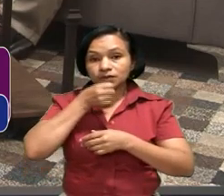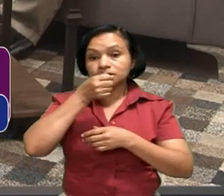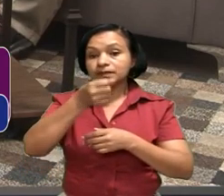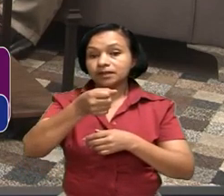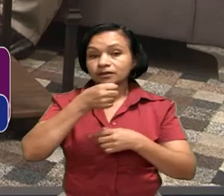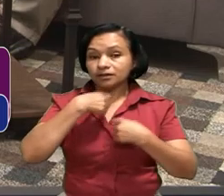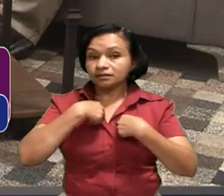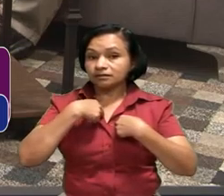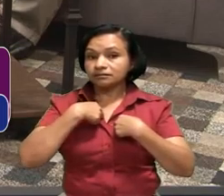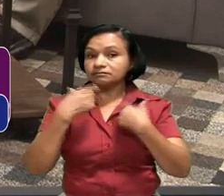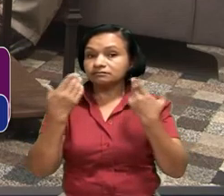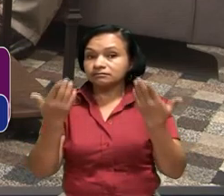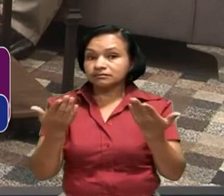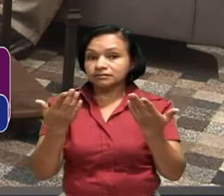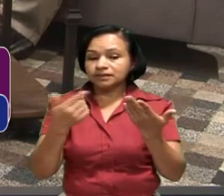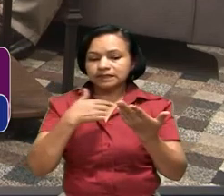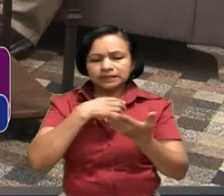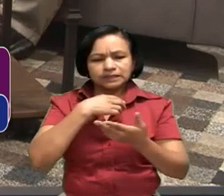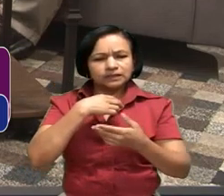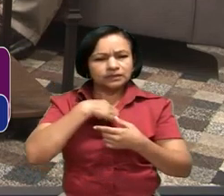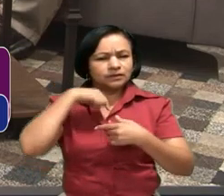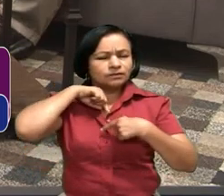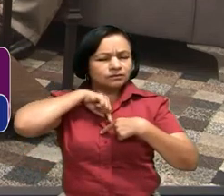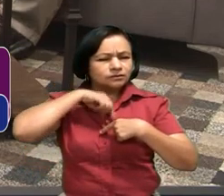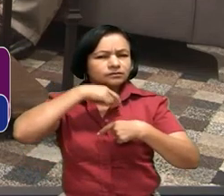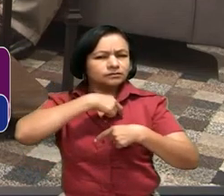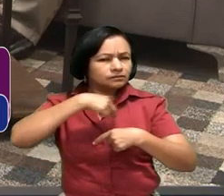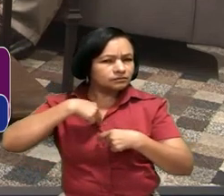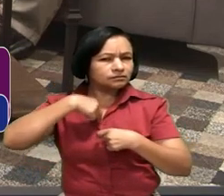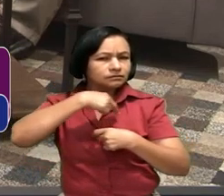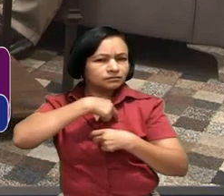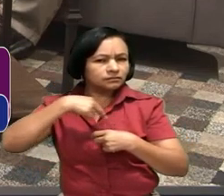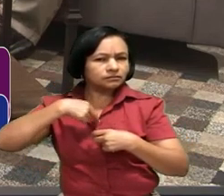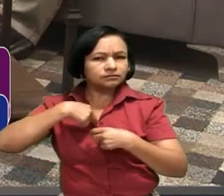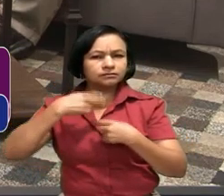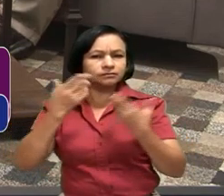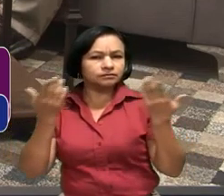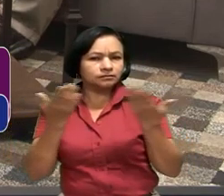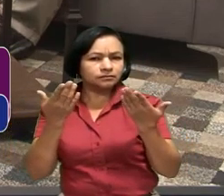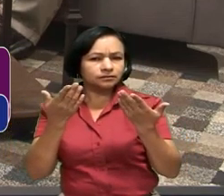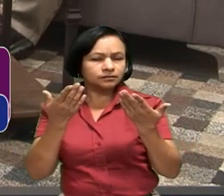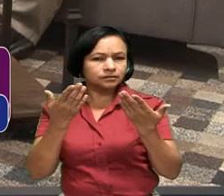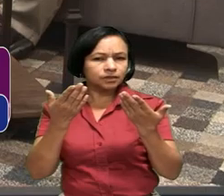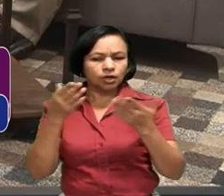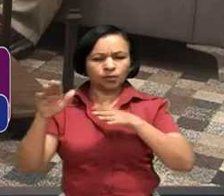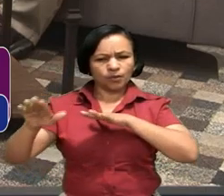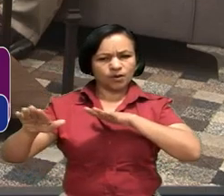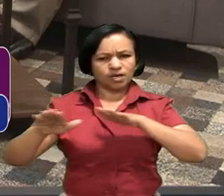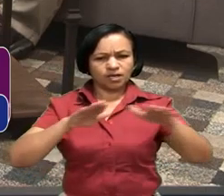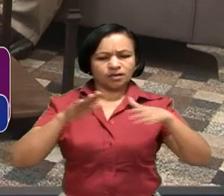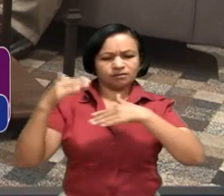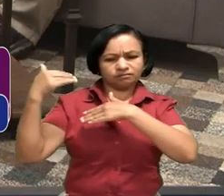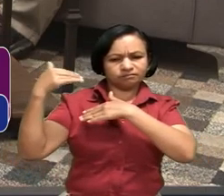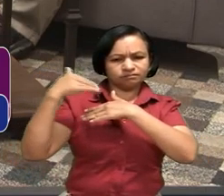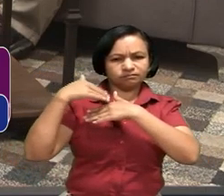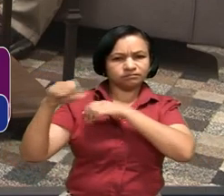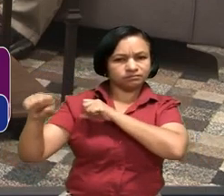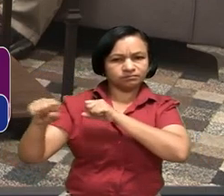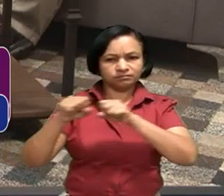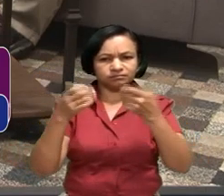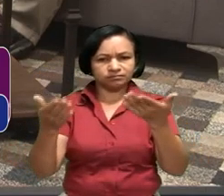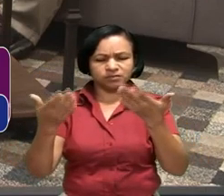o nos hemos construido los periodistas una imagen de que somos impunes de que podemos hacer